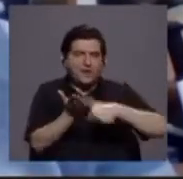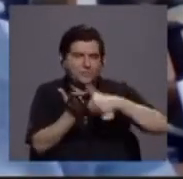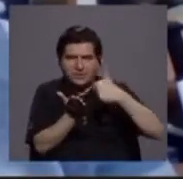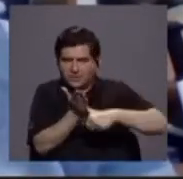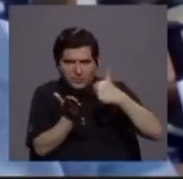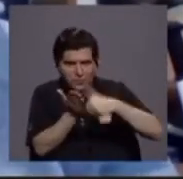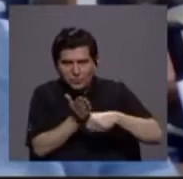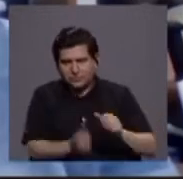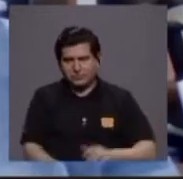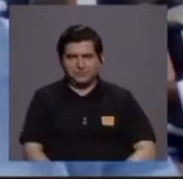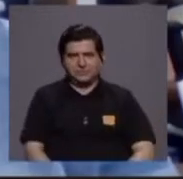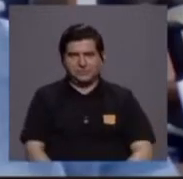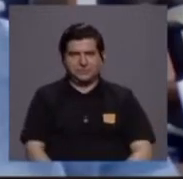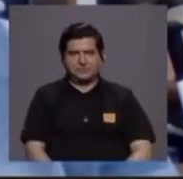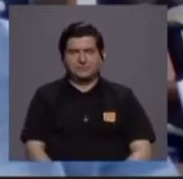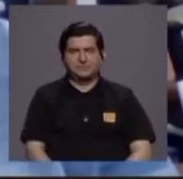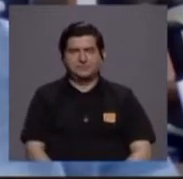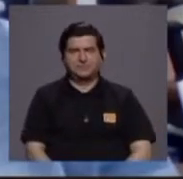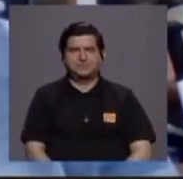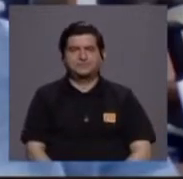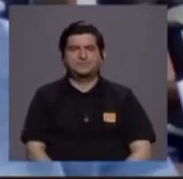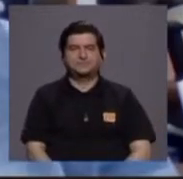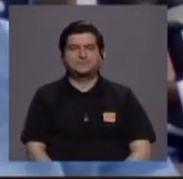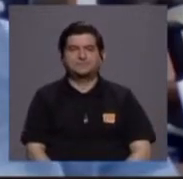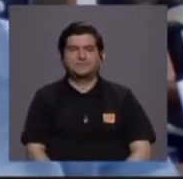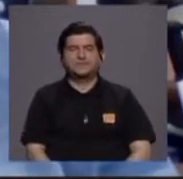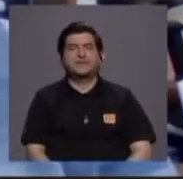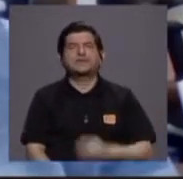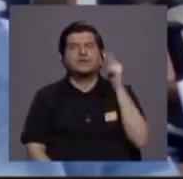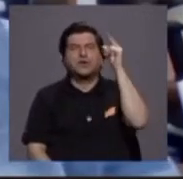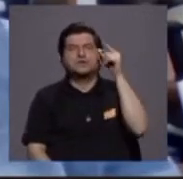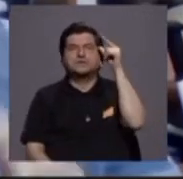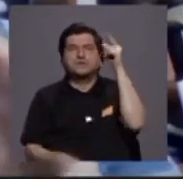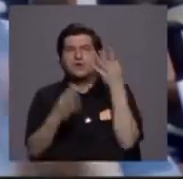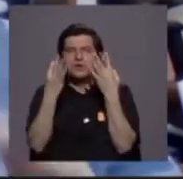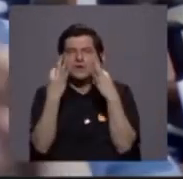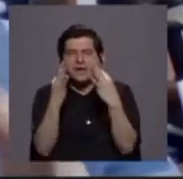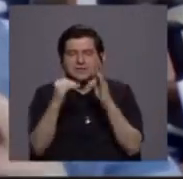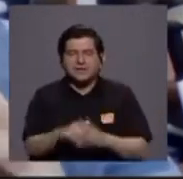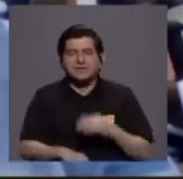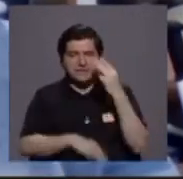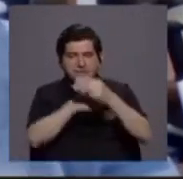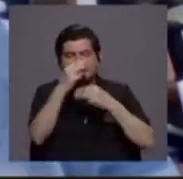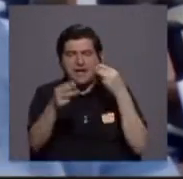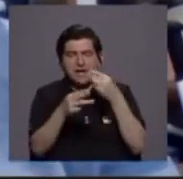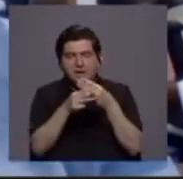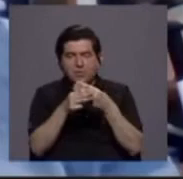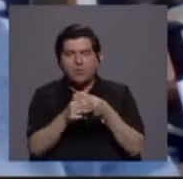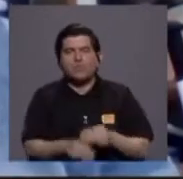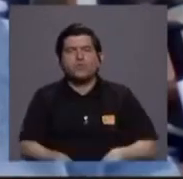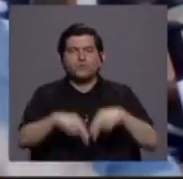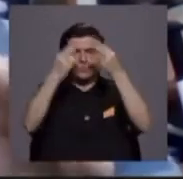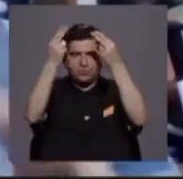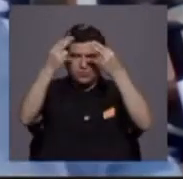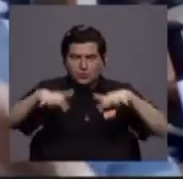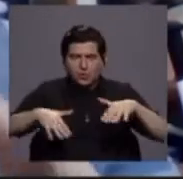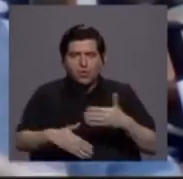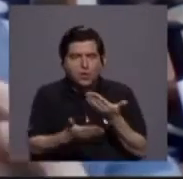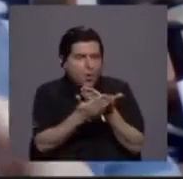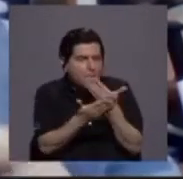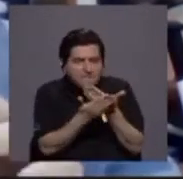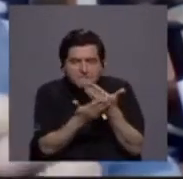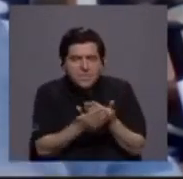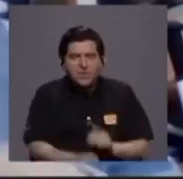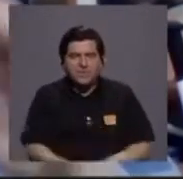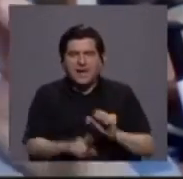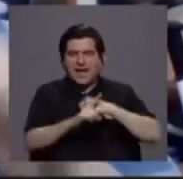electoral, ¿no? Entonces, un poco la lógica era tratar de, con un mundo virtual, tratar de simular condiciones